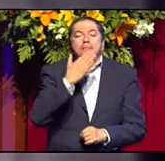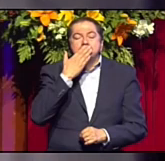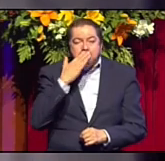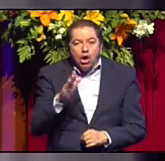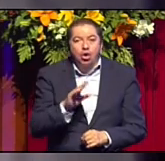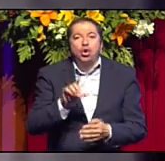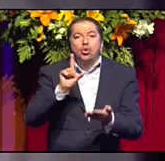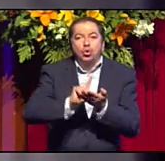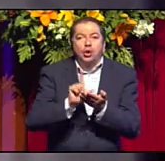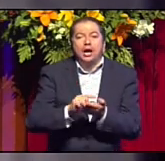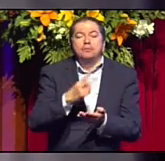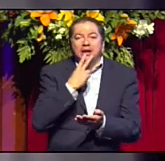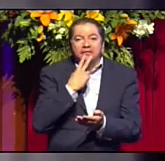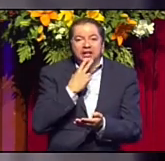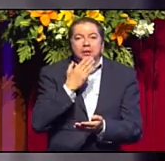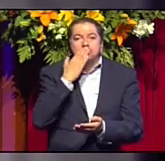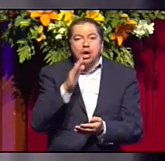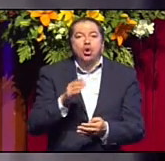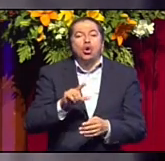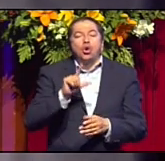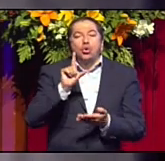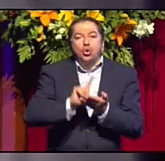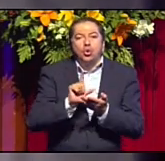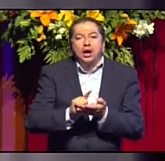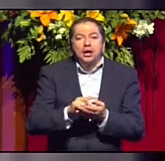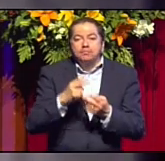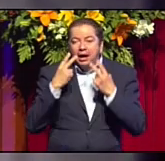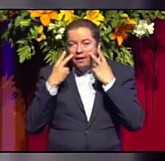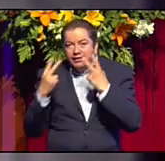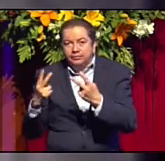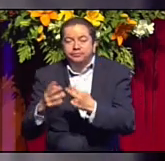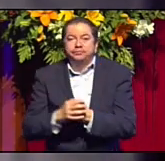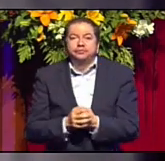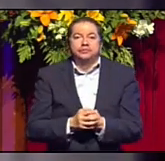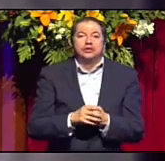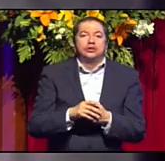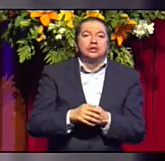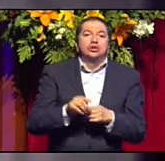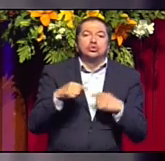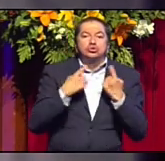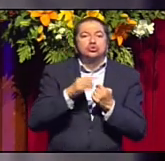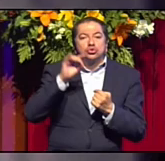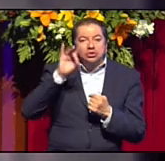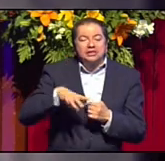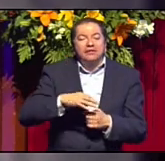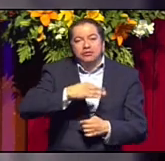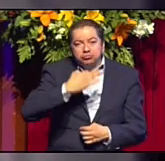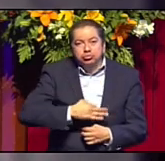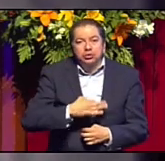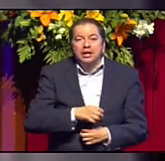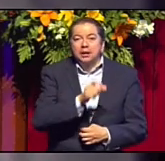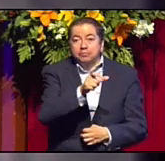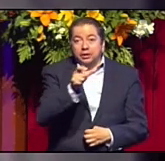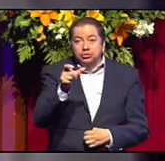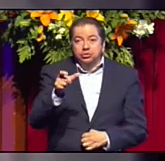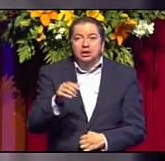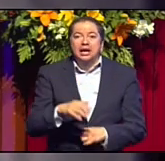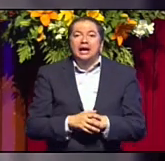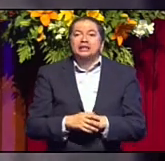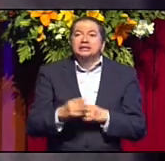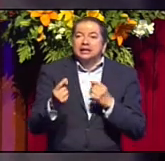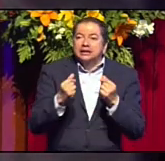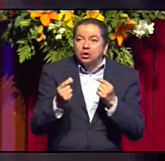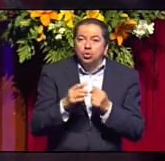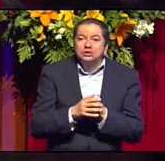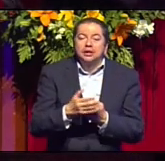lugar para vivir y el mejor lugar para visitar. No queremos llenarnos de gente, pero sabemos que efectivamente esa gente deja divisas, deja